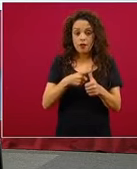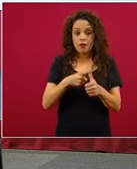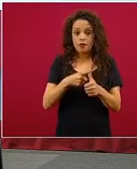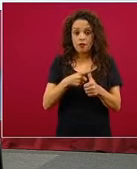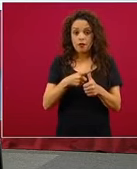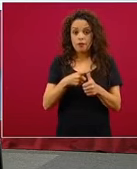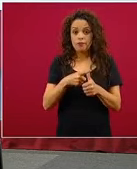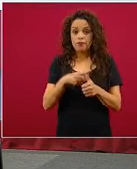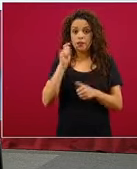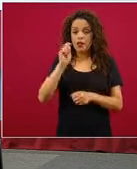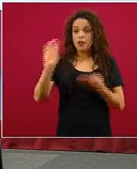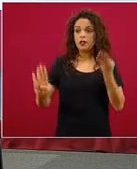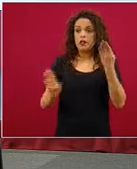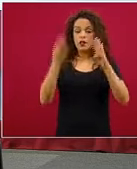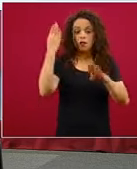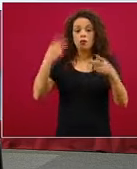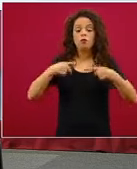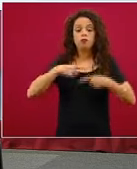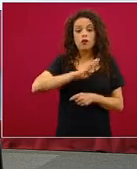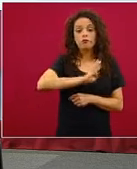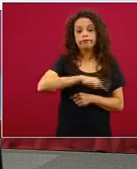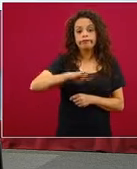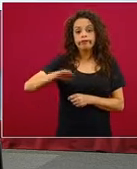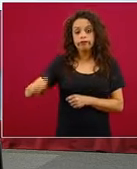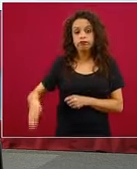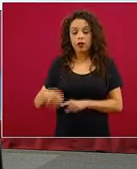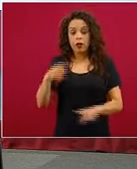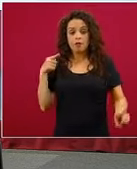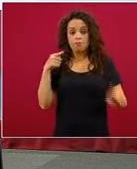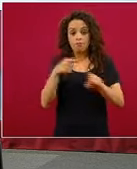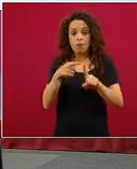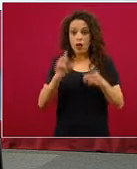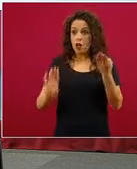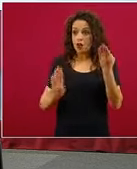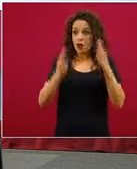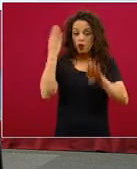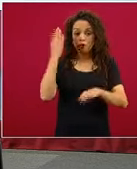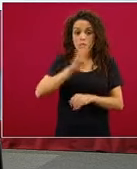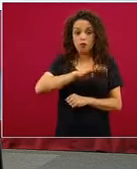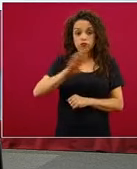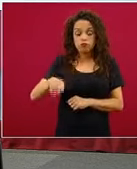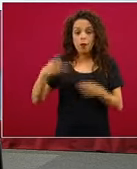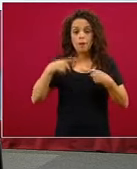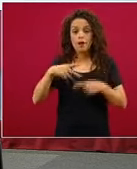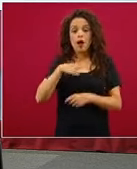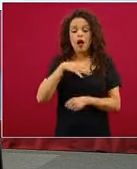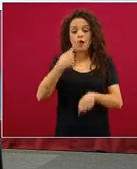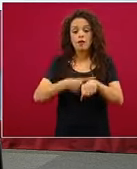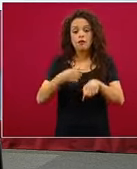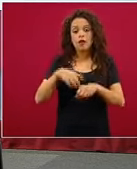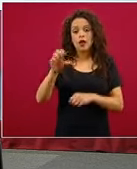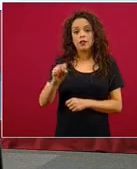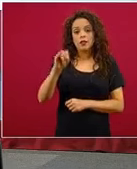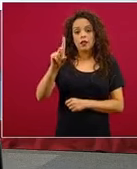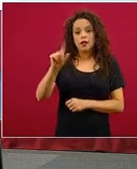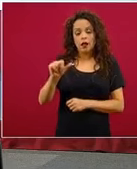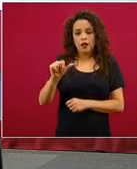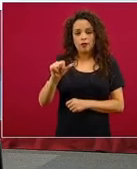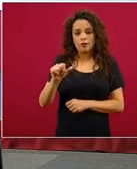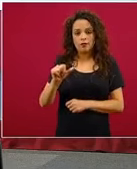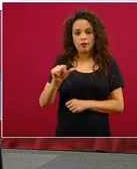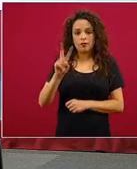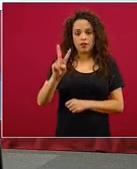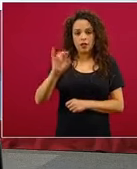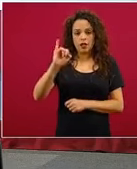mundial de muerte y es la principal causa de muerte en el mundo en personas que viven con VIH. Entonces, es un dato